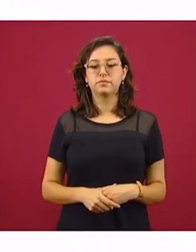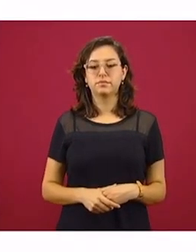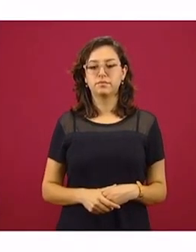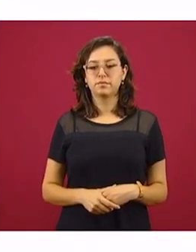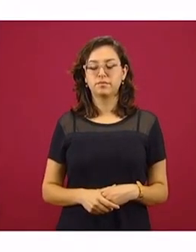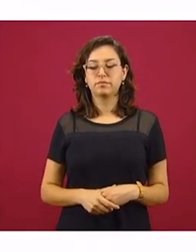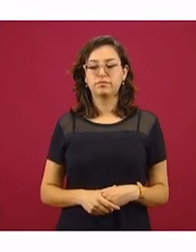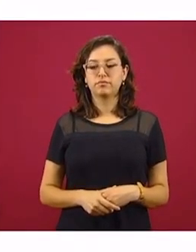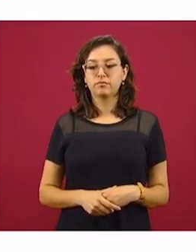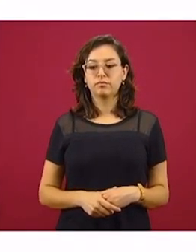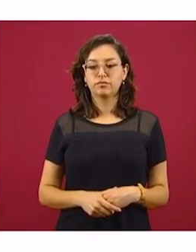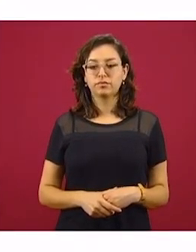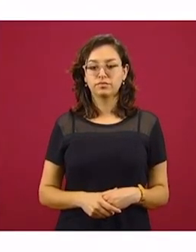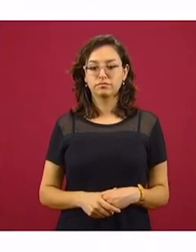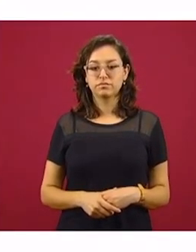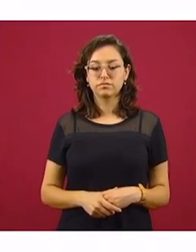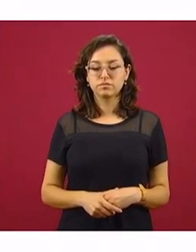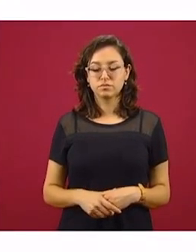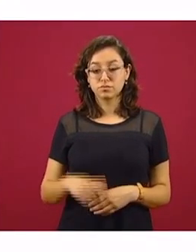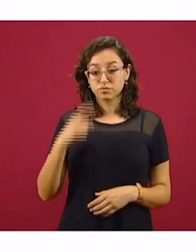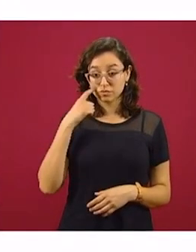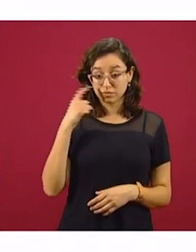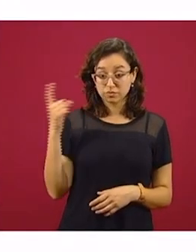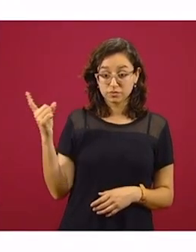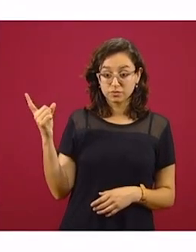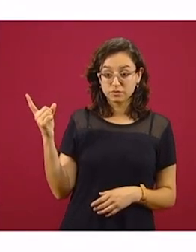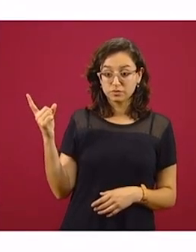Este plan de ubicar